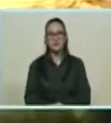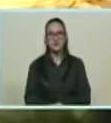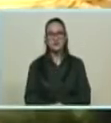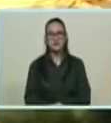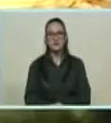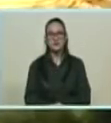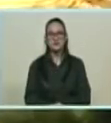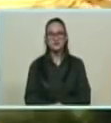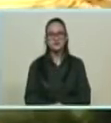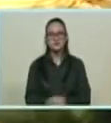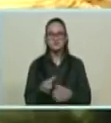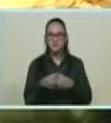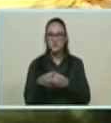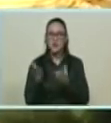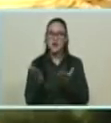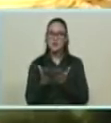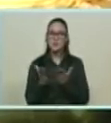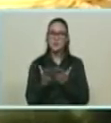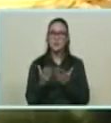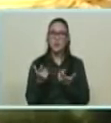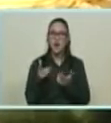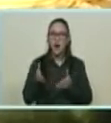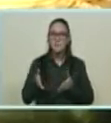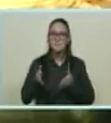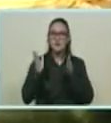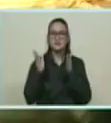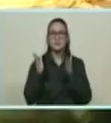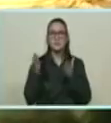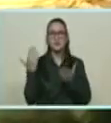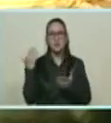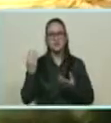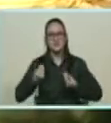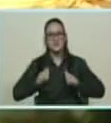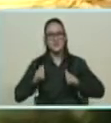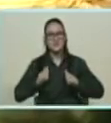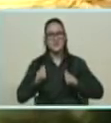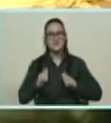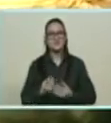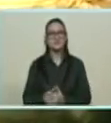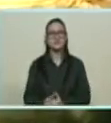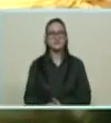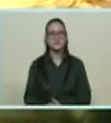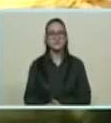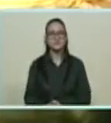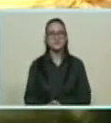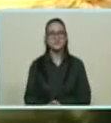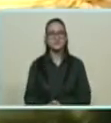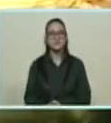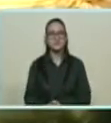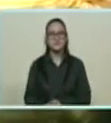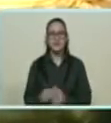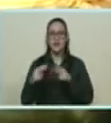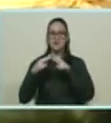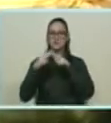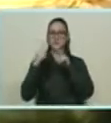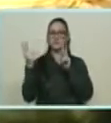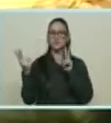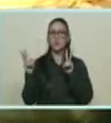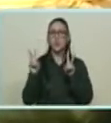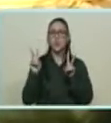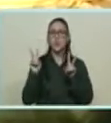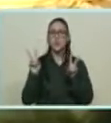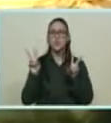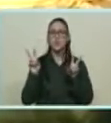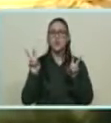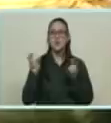estudio allá en el apartamentico que vivían, pasando el elevado de la Nueva